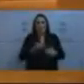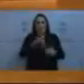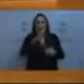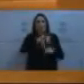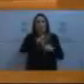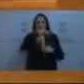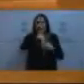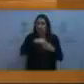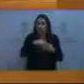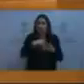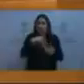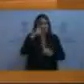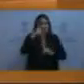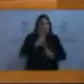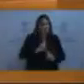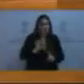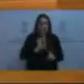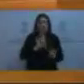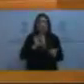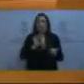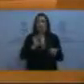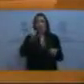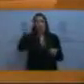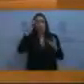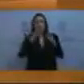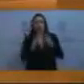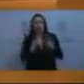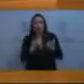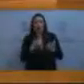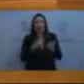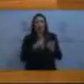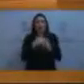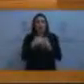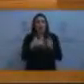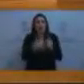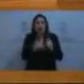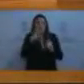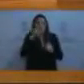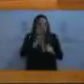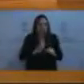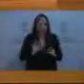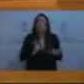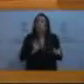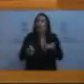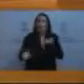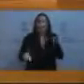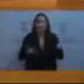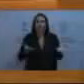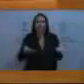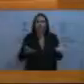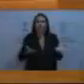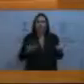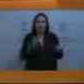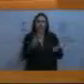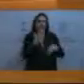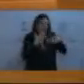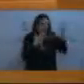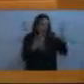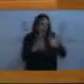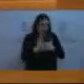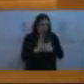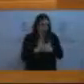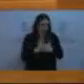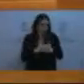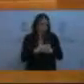saber nada de lo que va a ocurrir con neurología y, por ejemplo, seguimos sin saber nada de lo que va a ocurrir con el... Y le voy a poner un ejemplo. Y